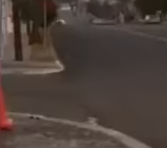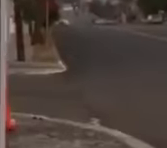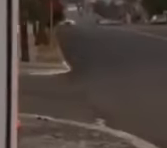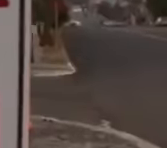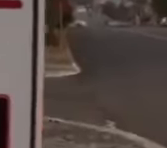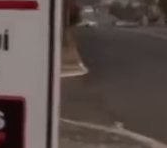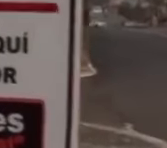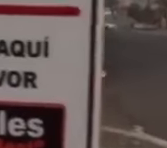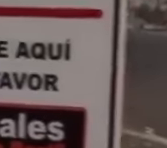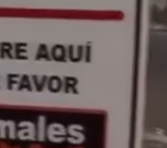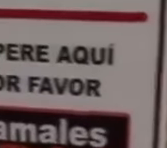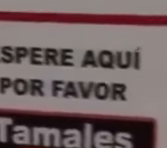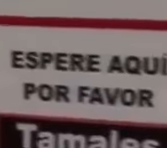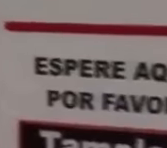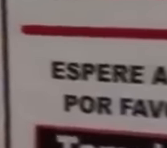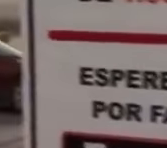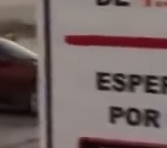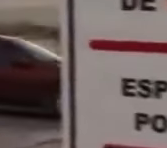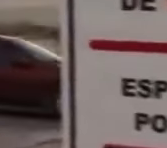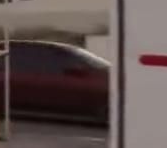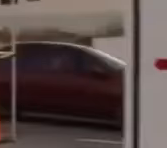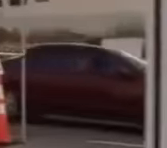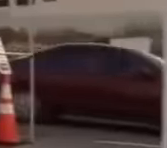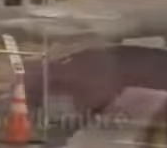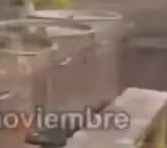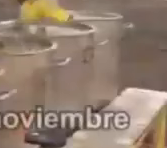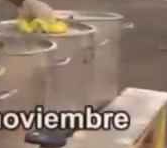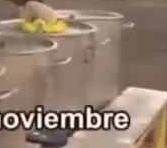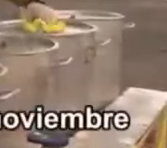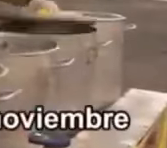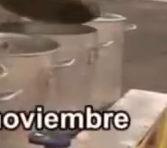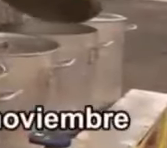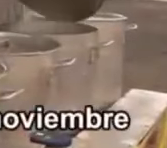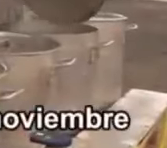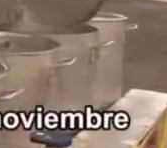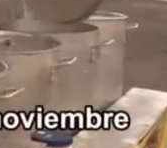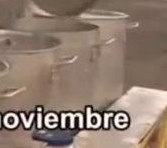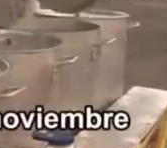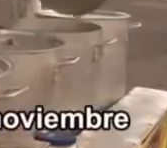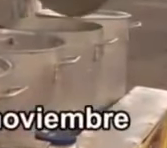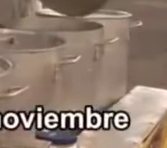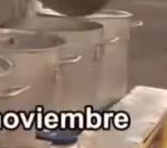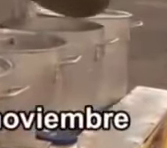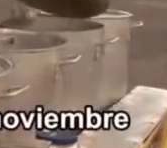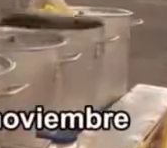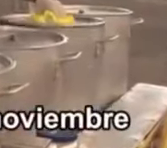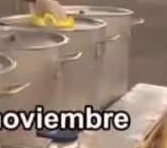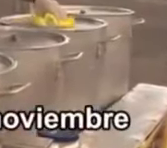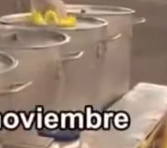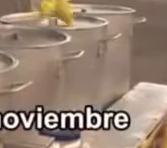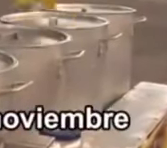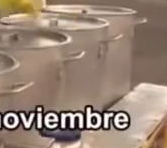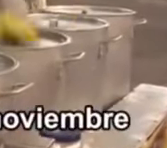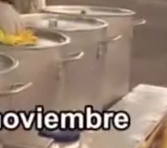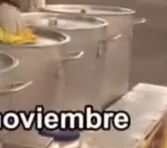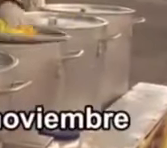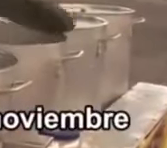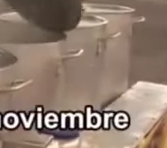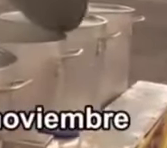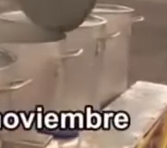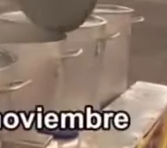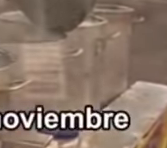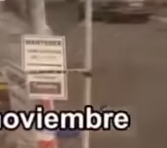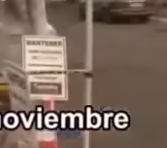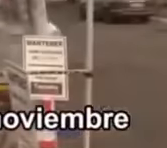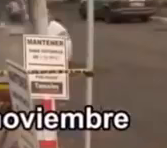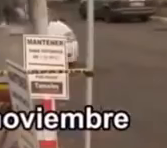Voy camino a los tamales a la 20 de noviembre para comer o cenar. Lo esperamos de lunes